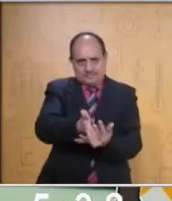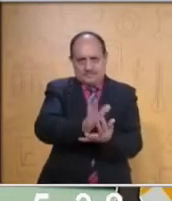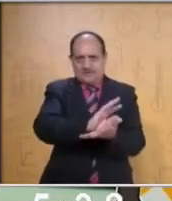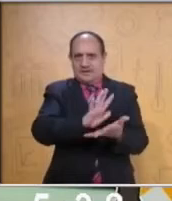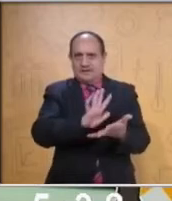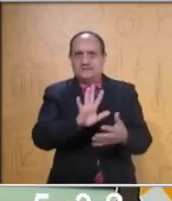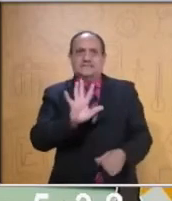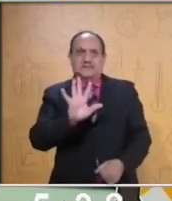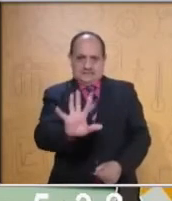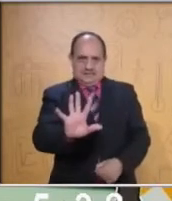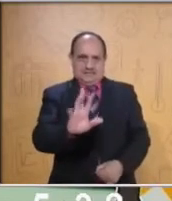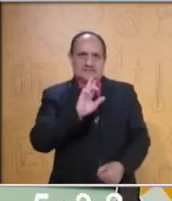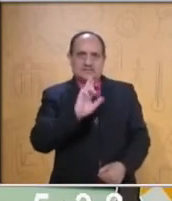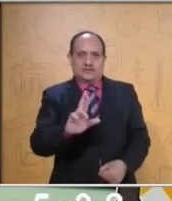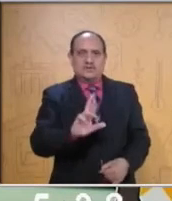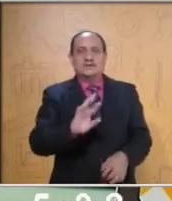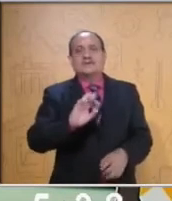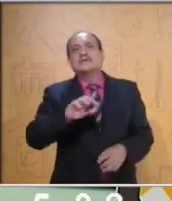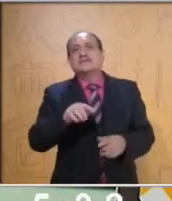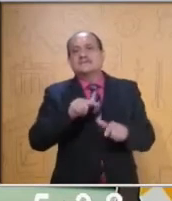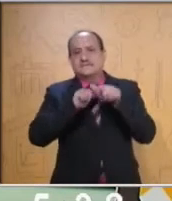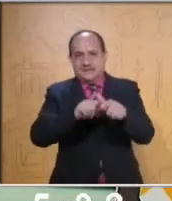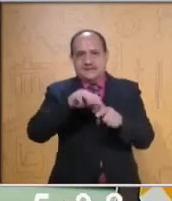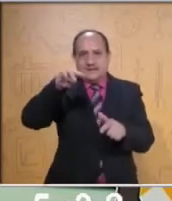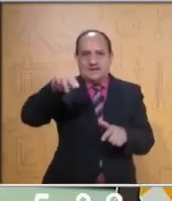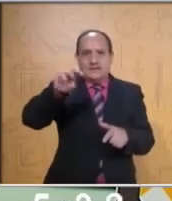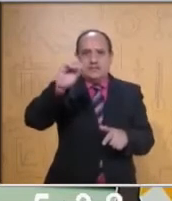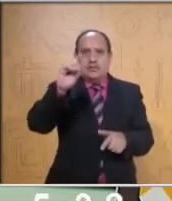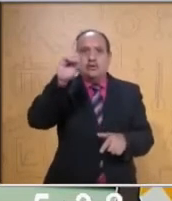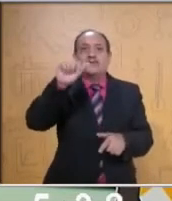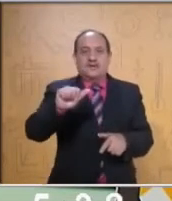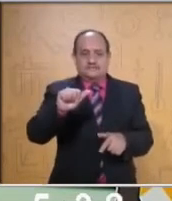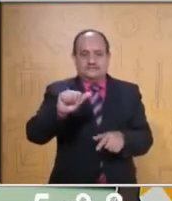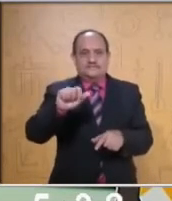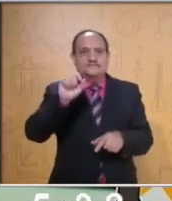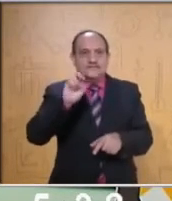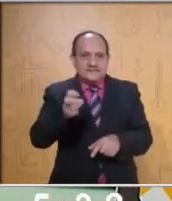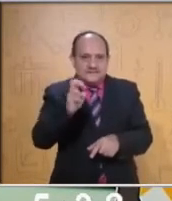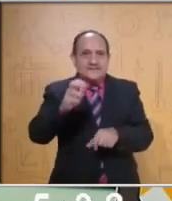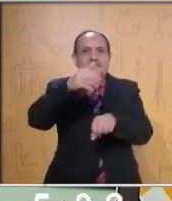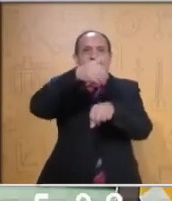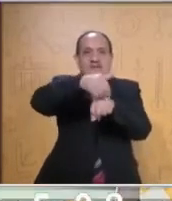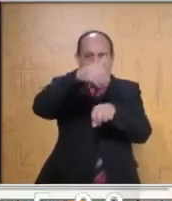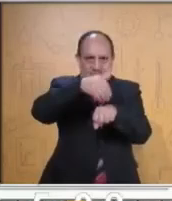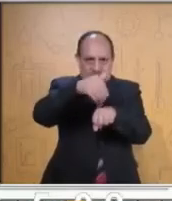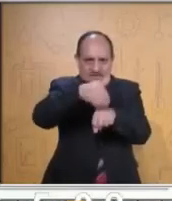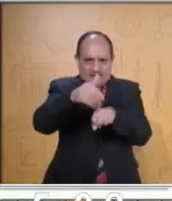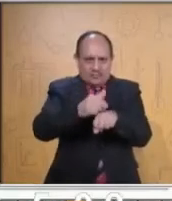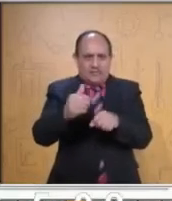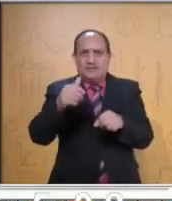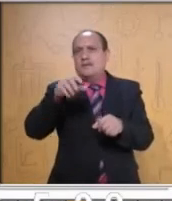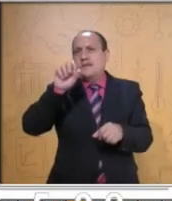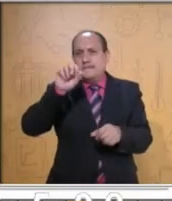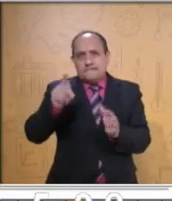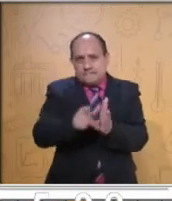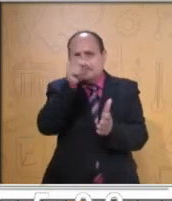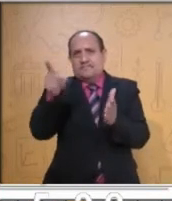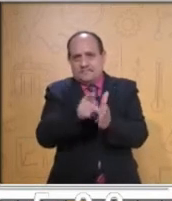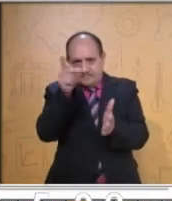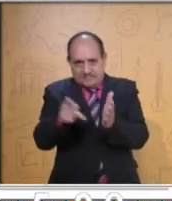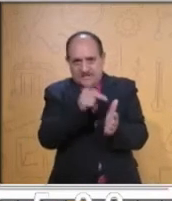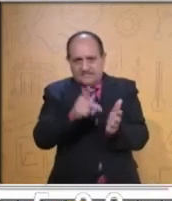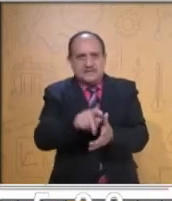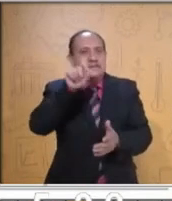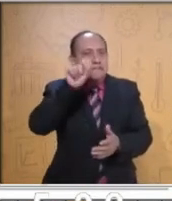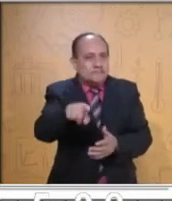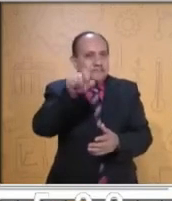Luego vamos a tener la moda. La moda dijimos que es el dato que mayor se repite. Es el que tiene mayor ¿qué? Si